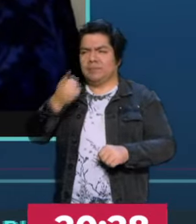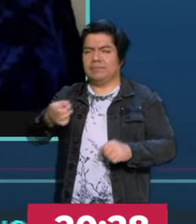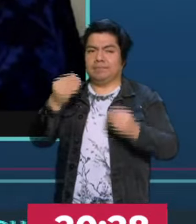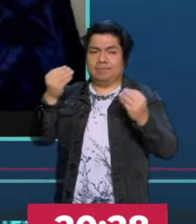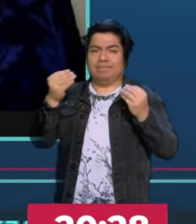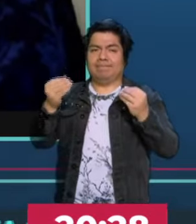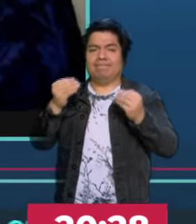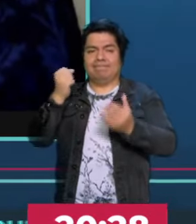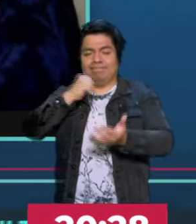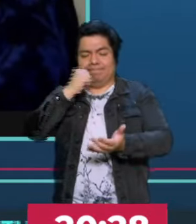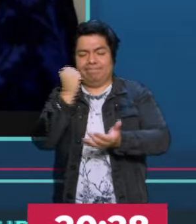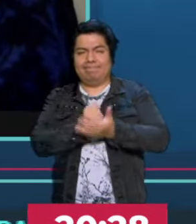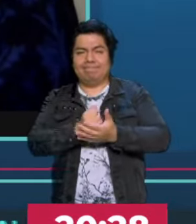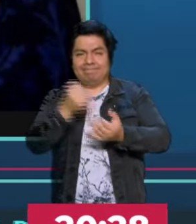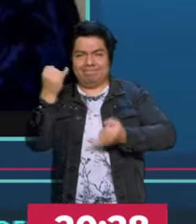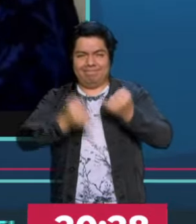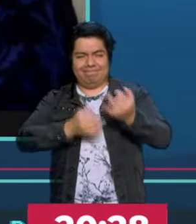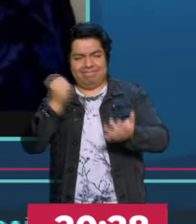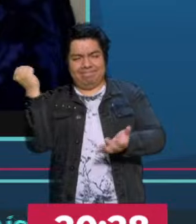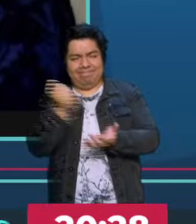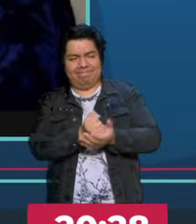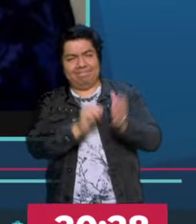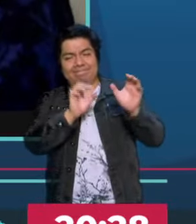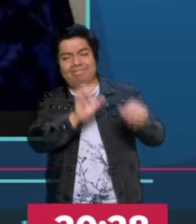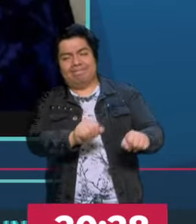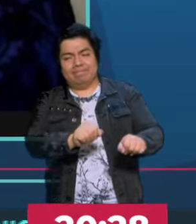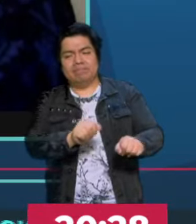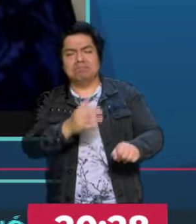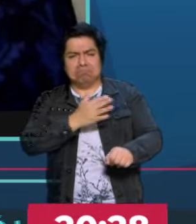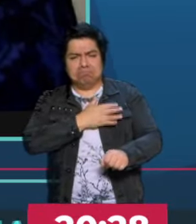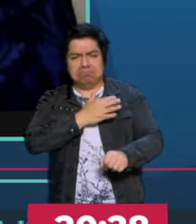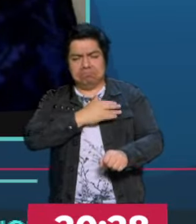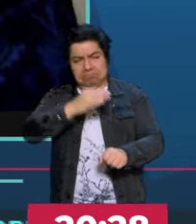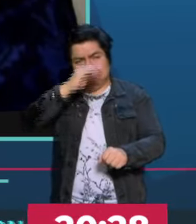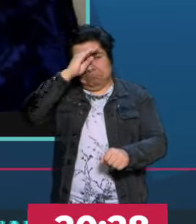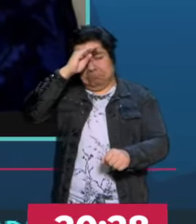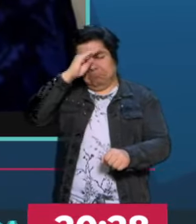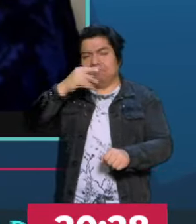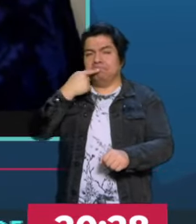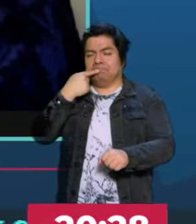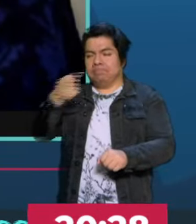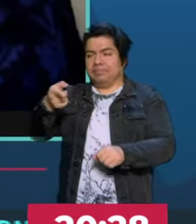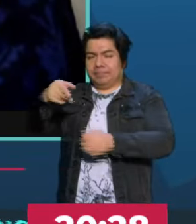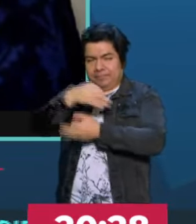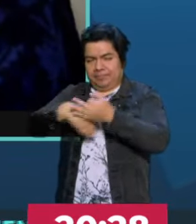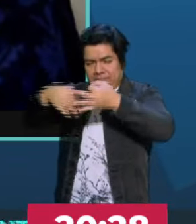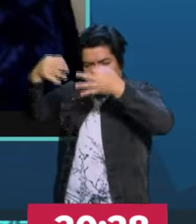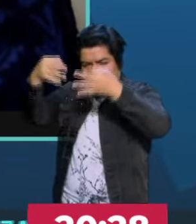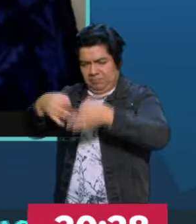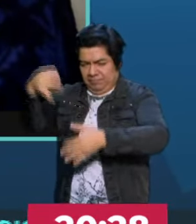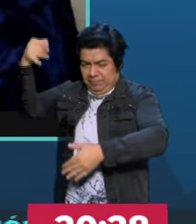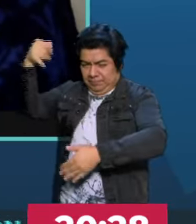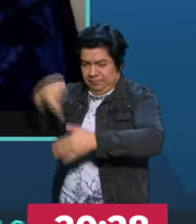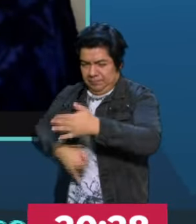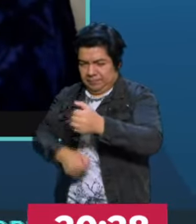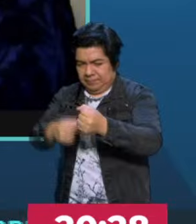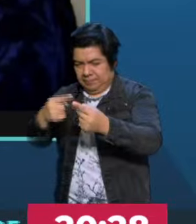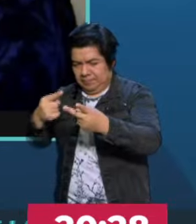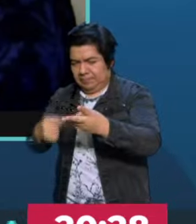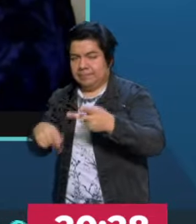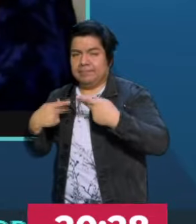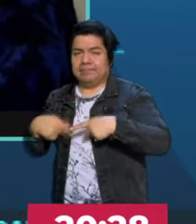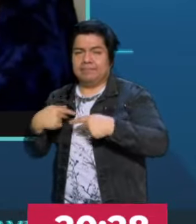más órdenes de aprehensión, y pues me parece muy bien que se vaya hasta el fondo en estos asuntos para identificar a